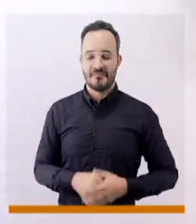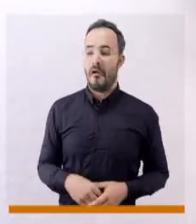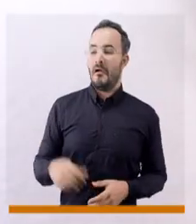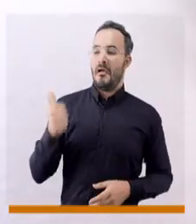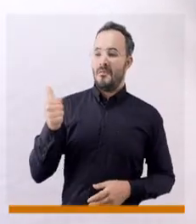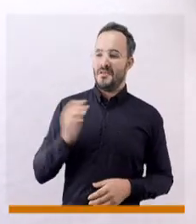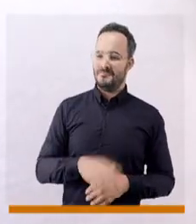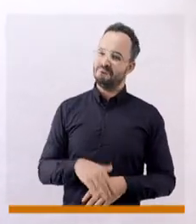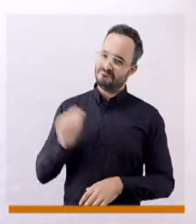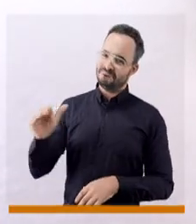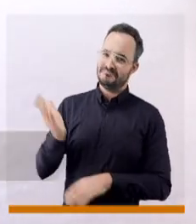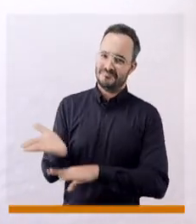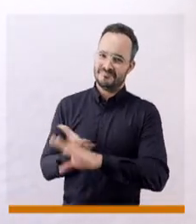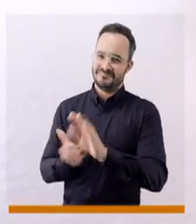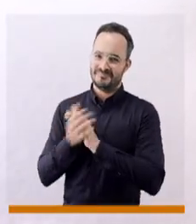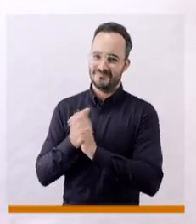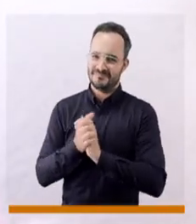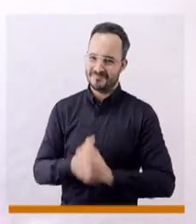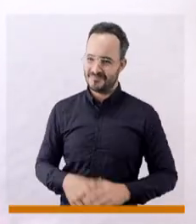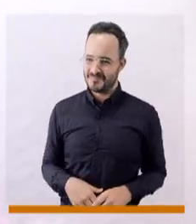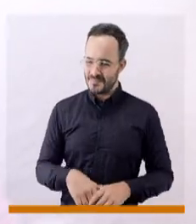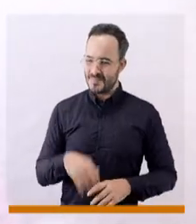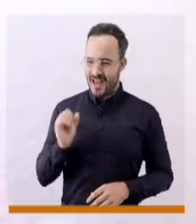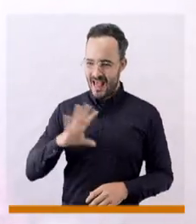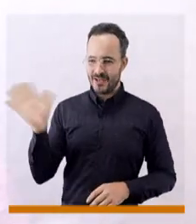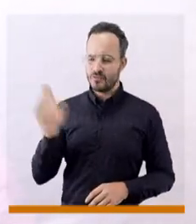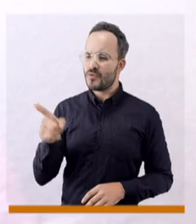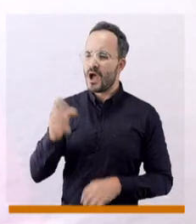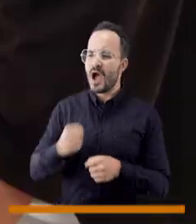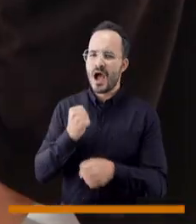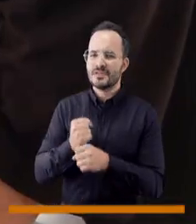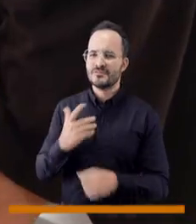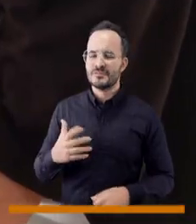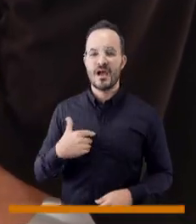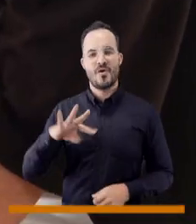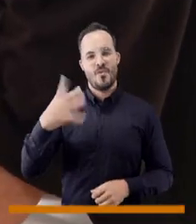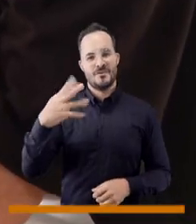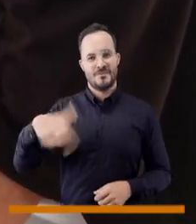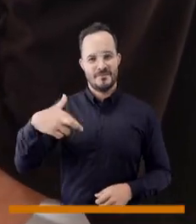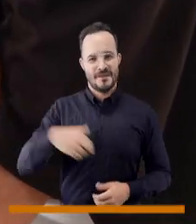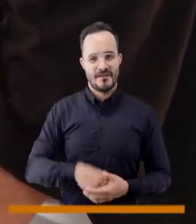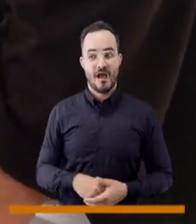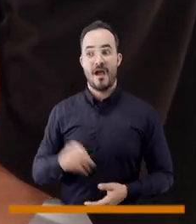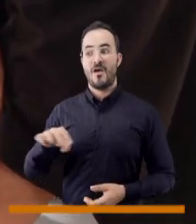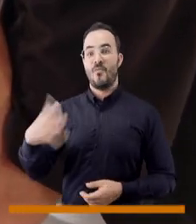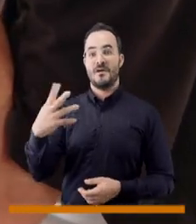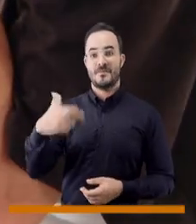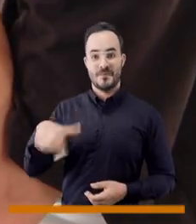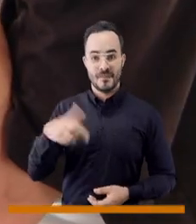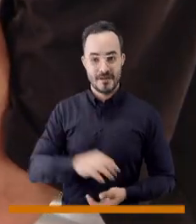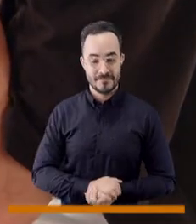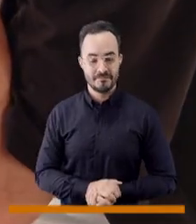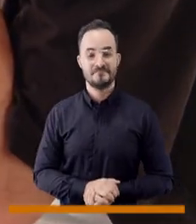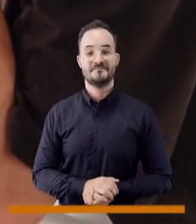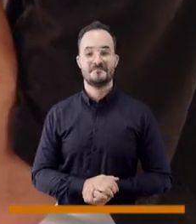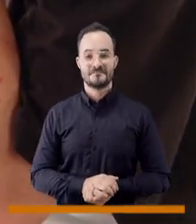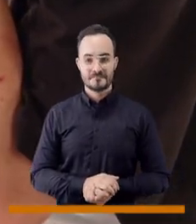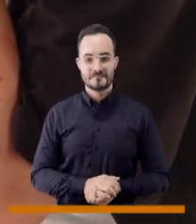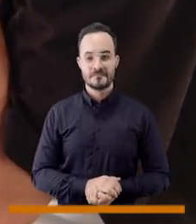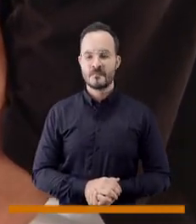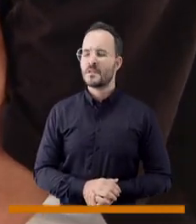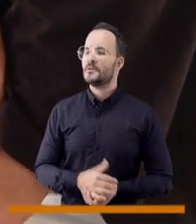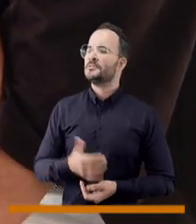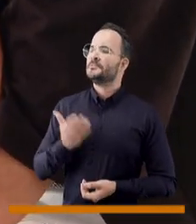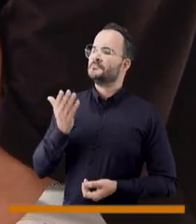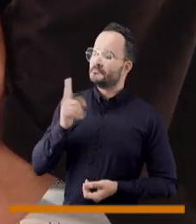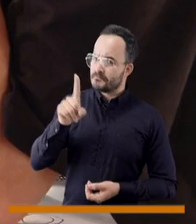Ah, caramba, bueno, también te vamos a mandar una solicitud para que nos aceptes. En grado cuarto, ya. En cuarto de primaria.